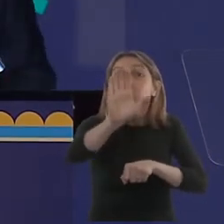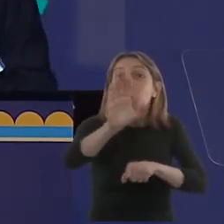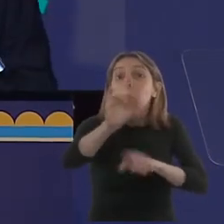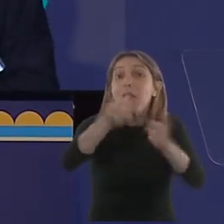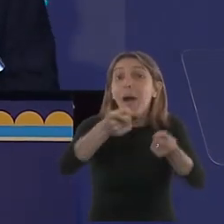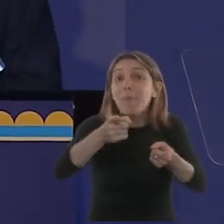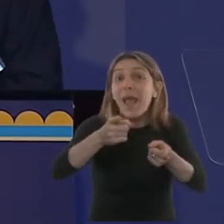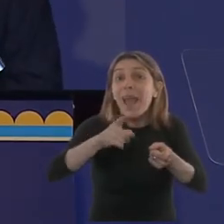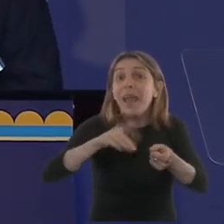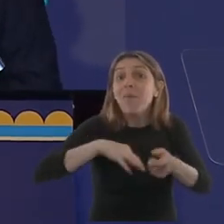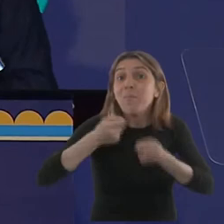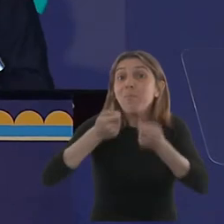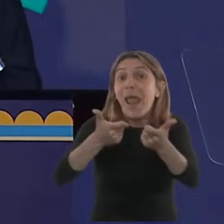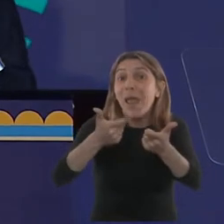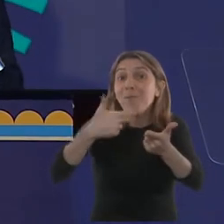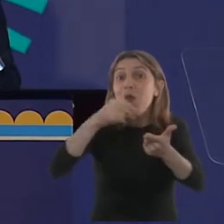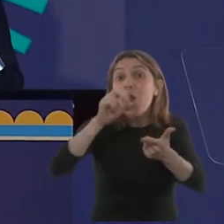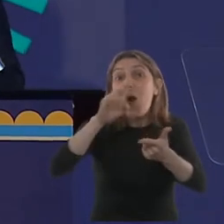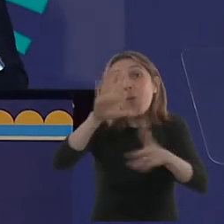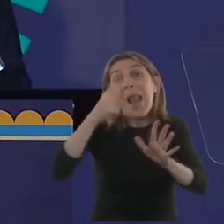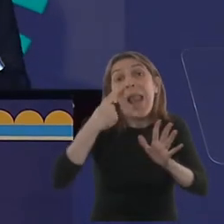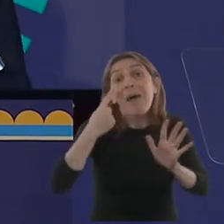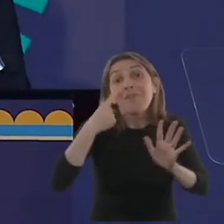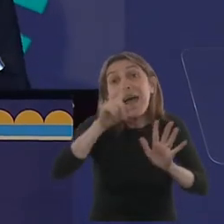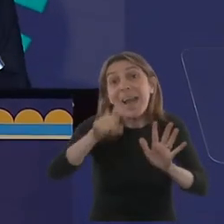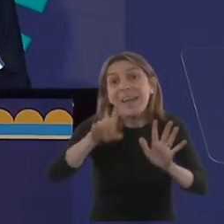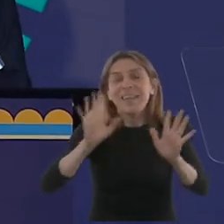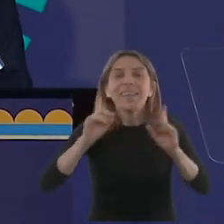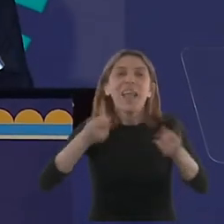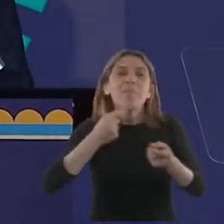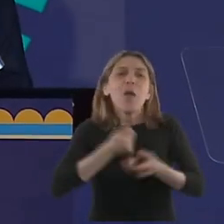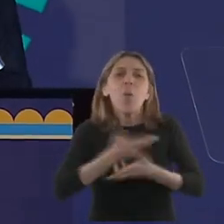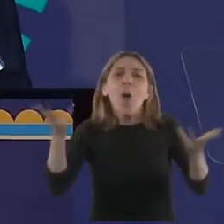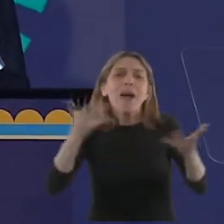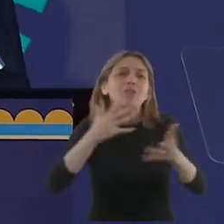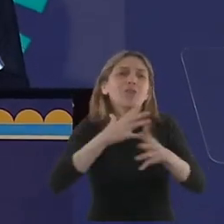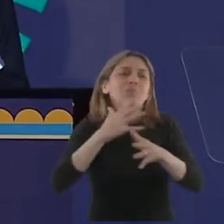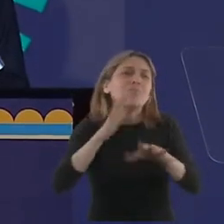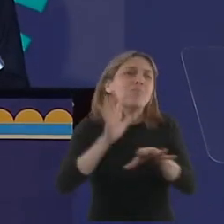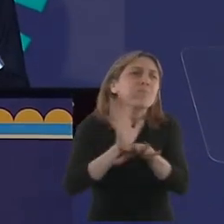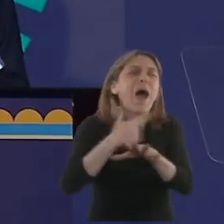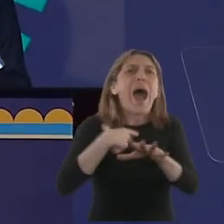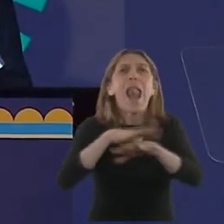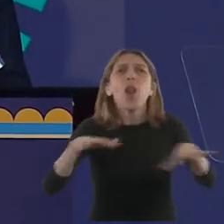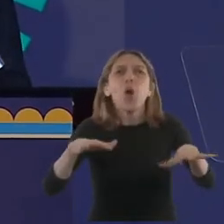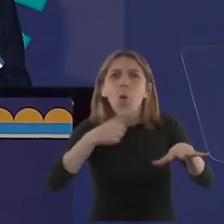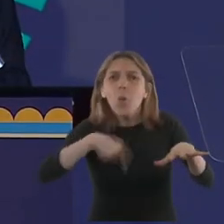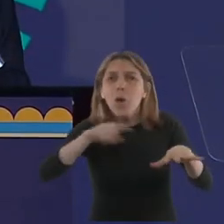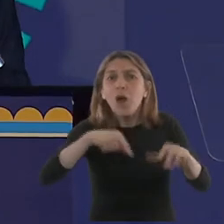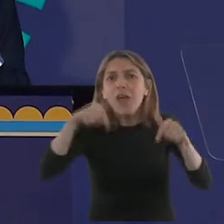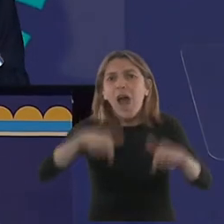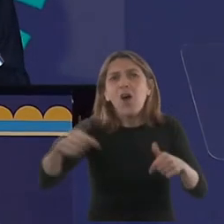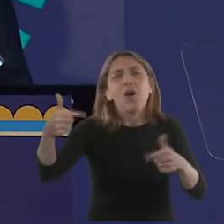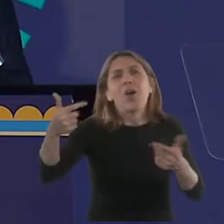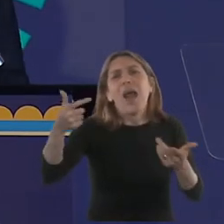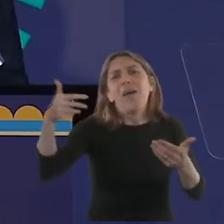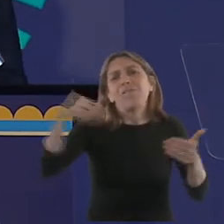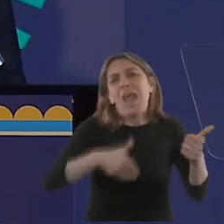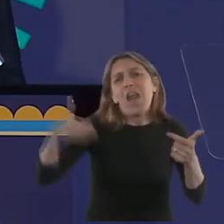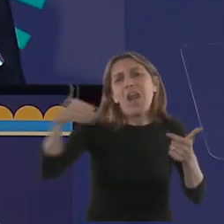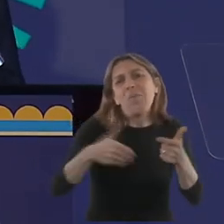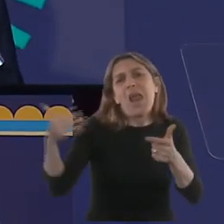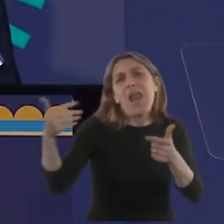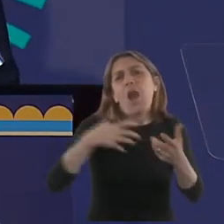a conocer? Así es, ¿eh? ¿Y cuántos estudiantes que están hoy mismo recorriendo sus años de